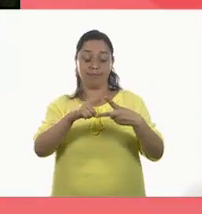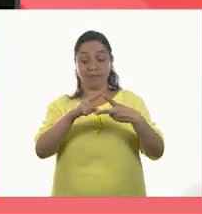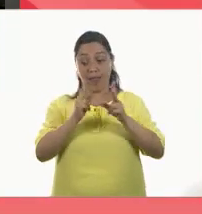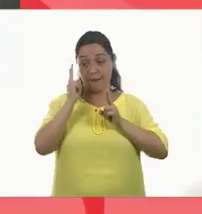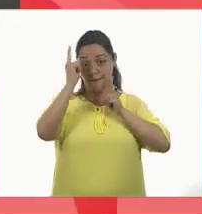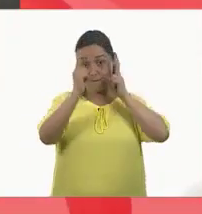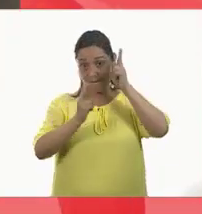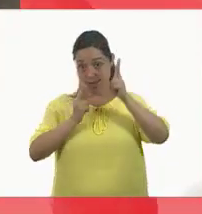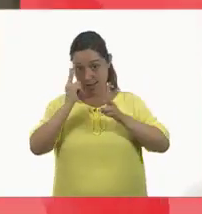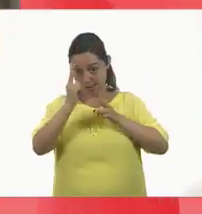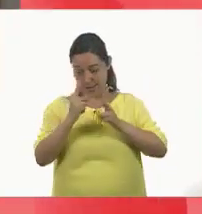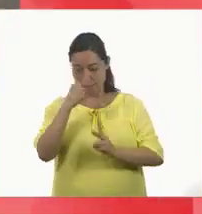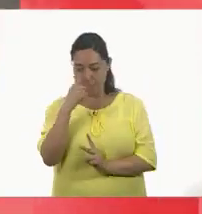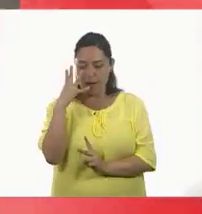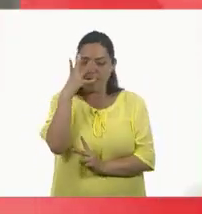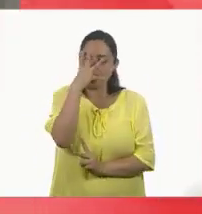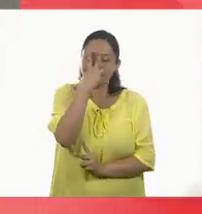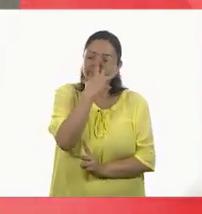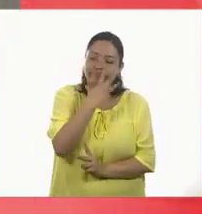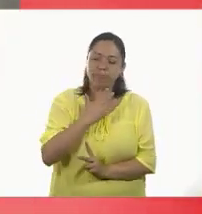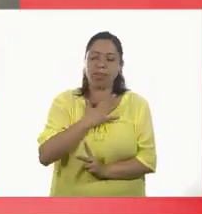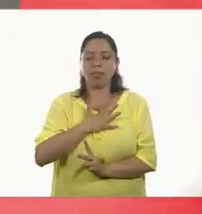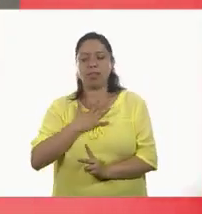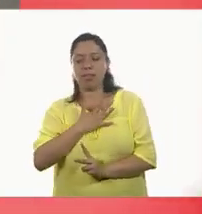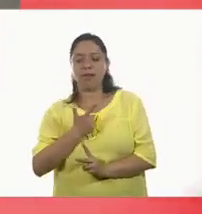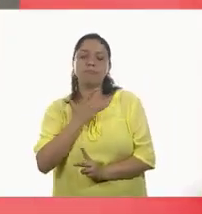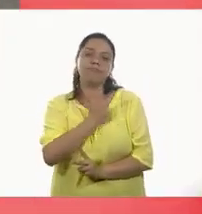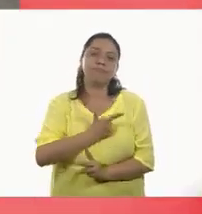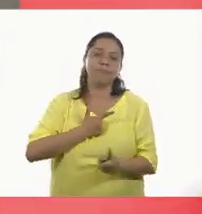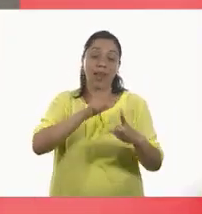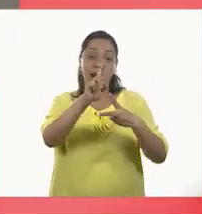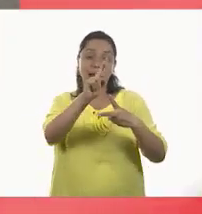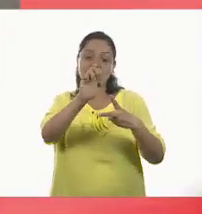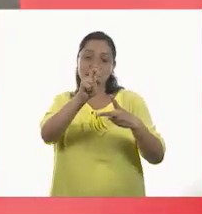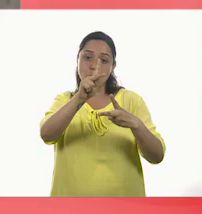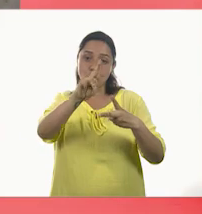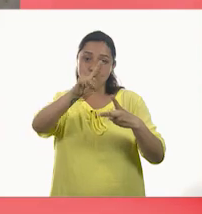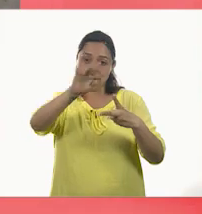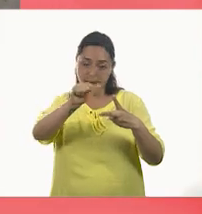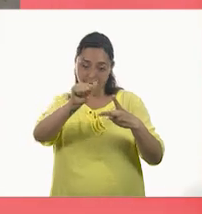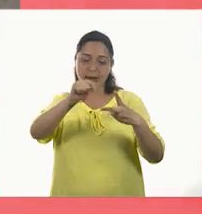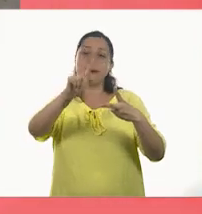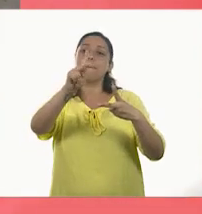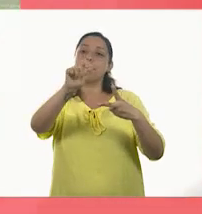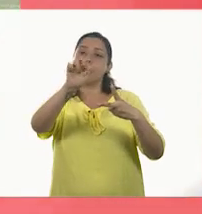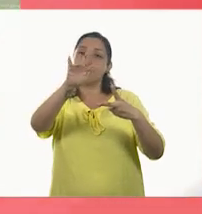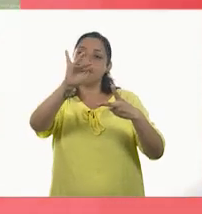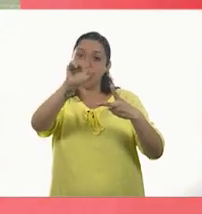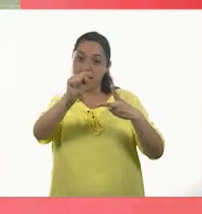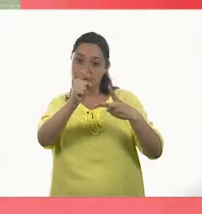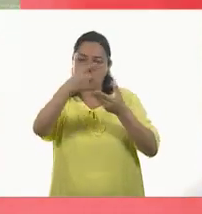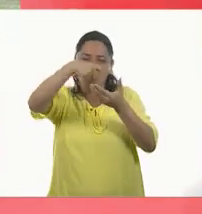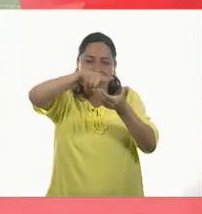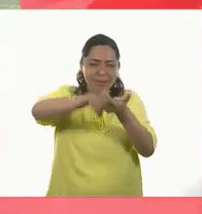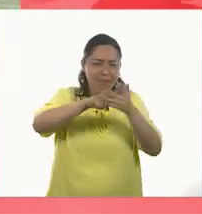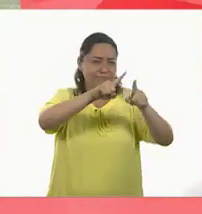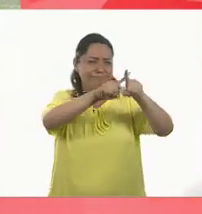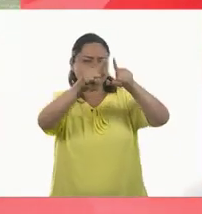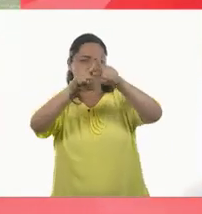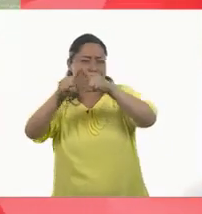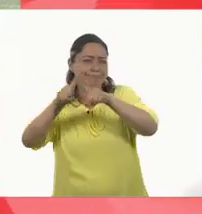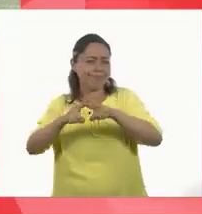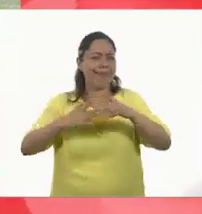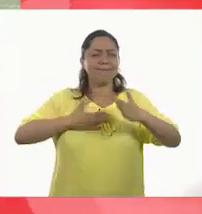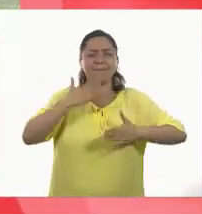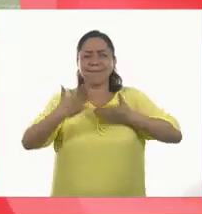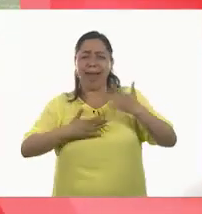visita una grata experiencia. República Paraíso, con una infraestructura que brinda diversión a todas las